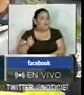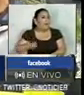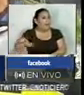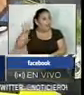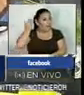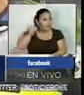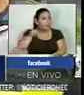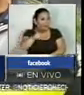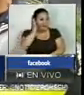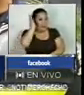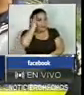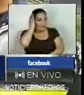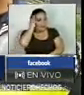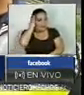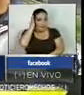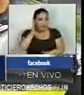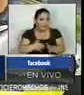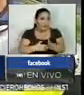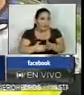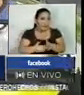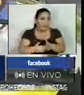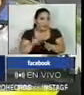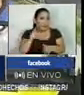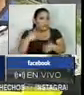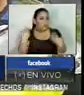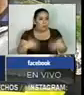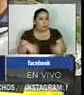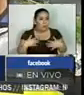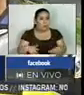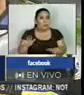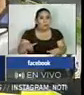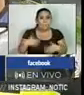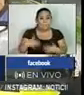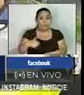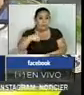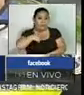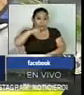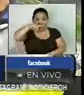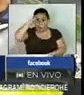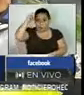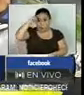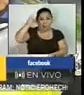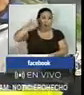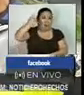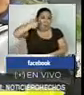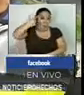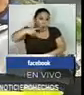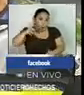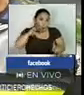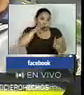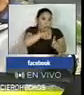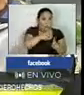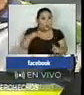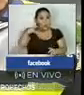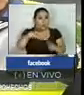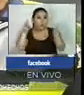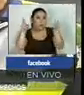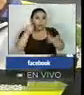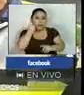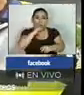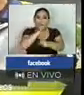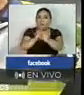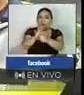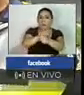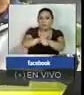sabe, vea, que estuvimos bien fregados también por mi profesión, con la delincuencia, ahora está luchando ya también con esta pandemia.